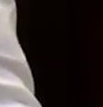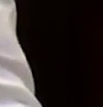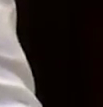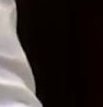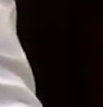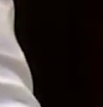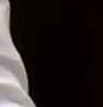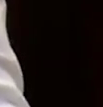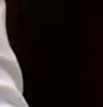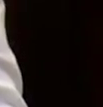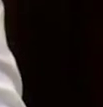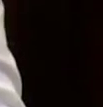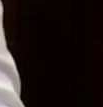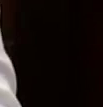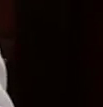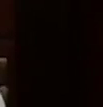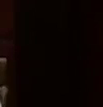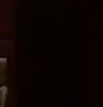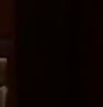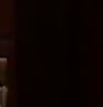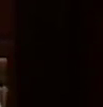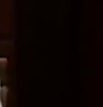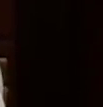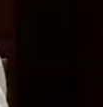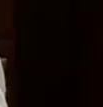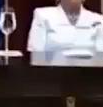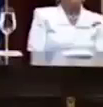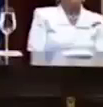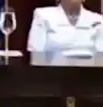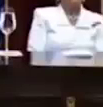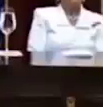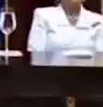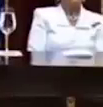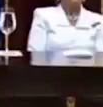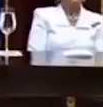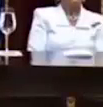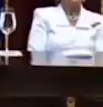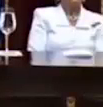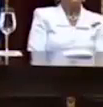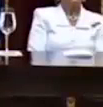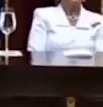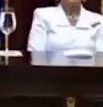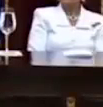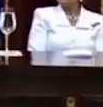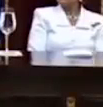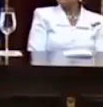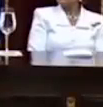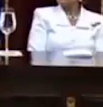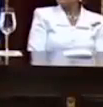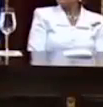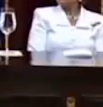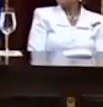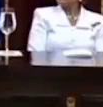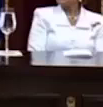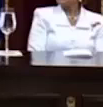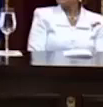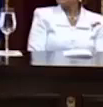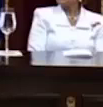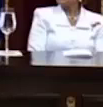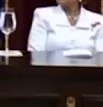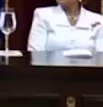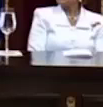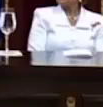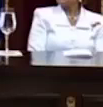a honrarla 4 años más con el trabajo. En todo este tiempo, hemos demostrado que con esfuerzo y con